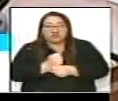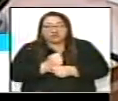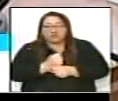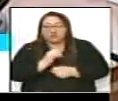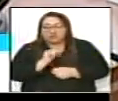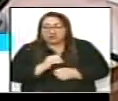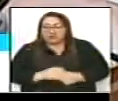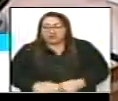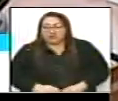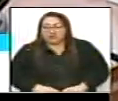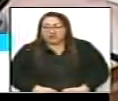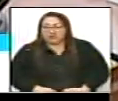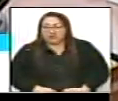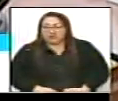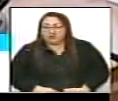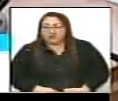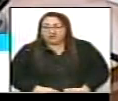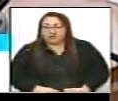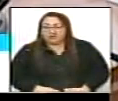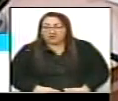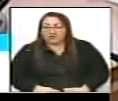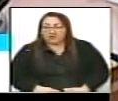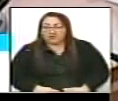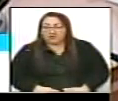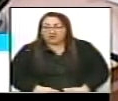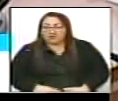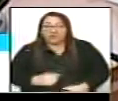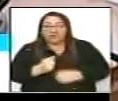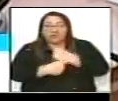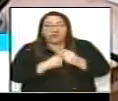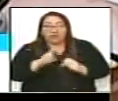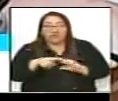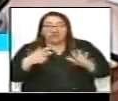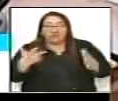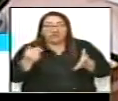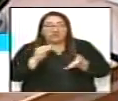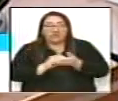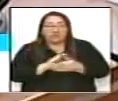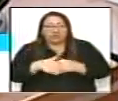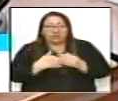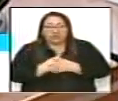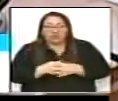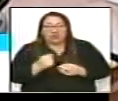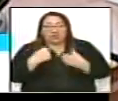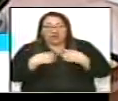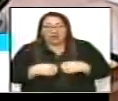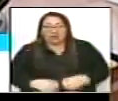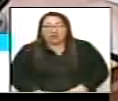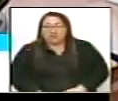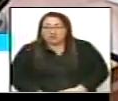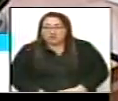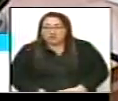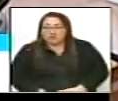y el año 2018 se hace una adenda adicional, que es la que he hecho referencia el abogado.